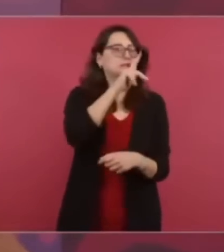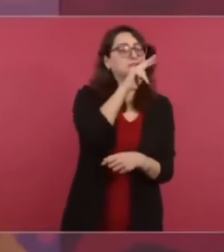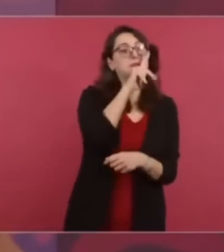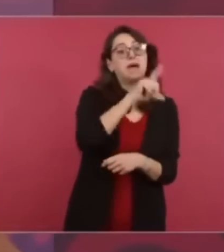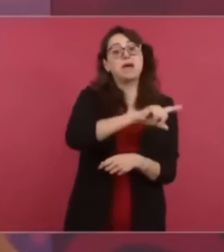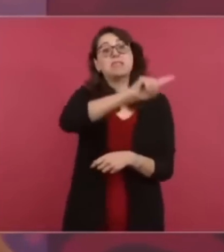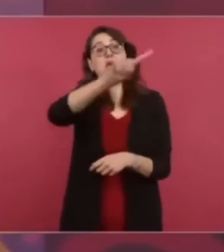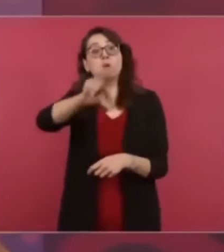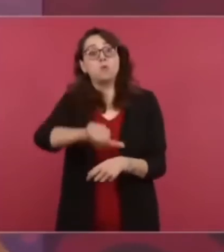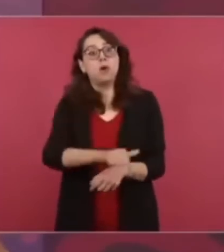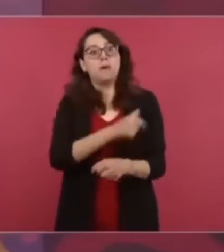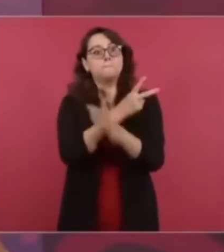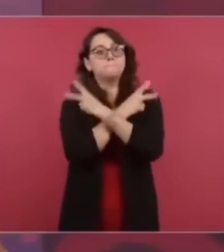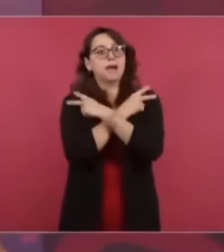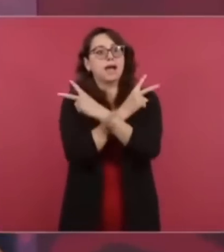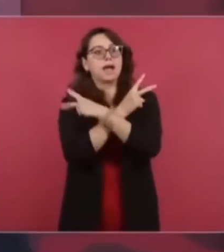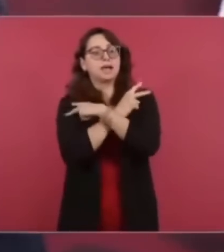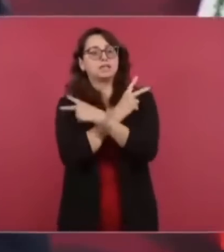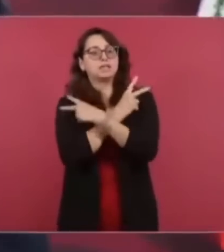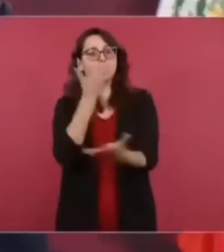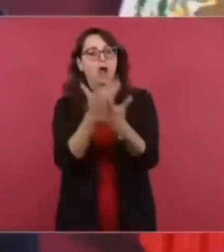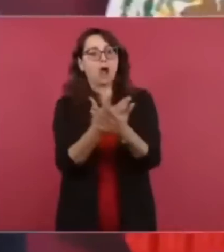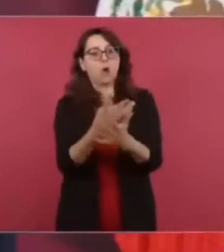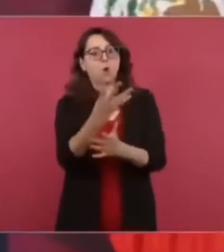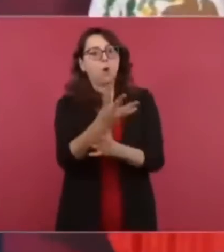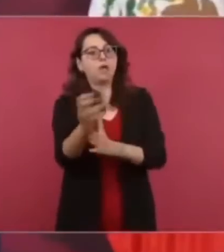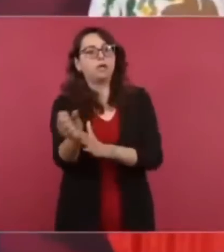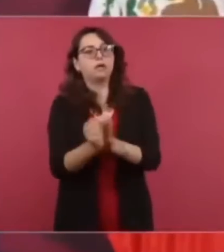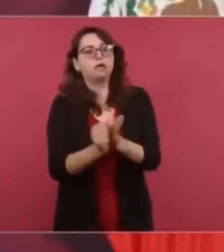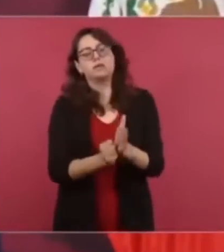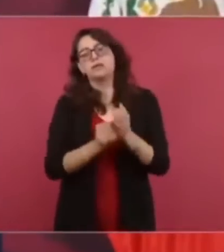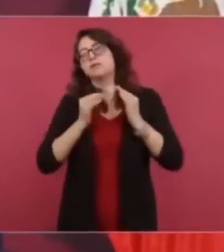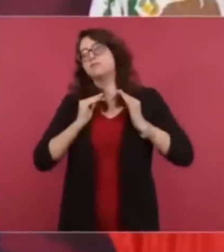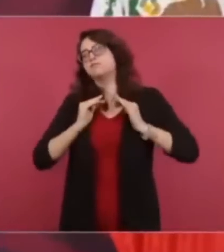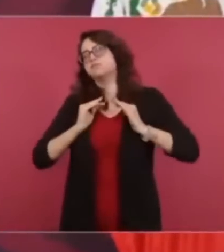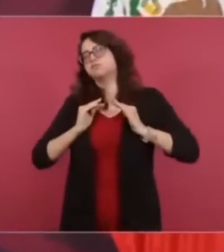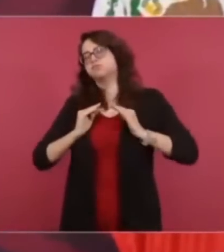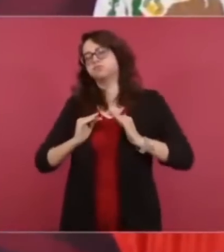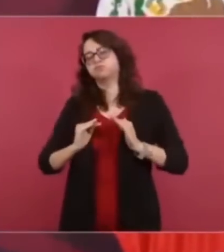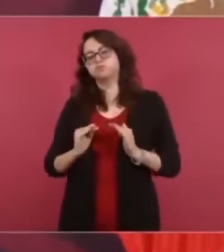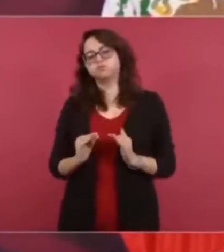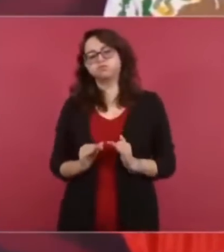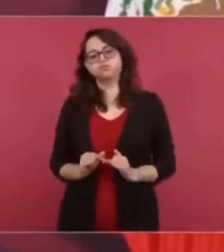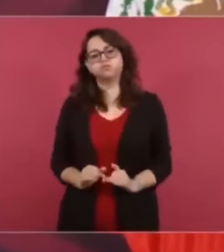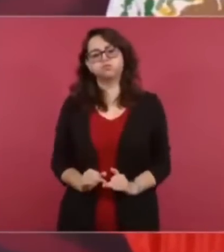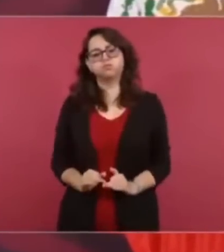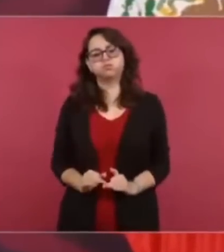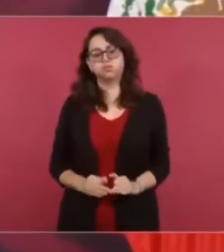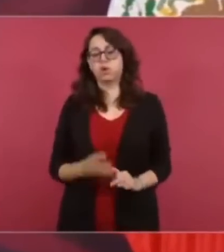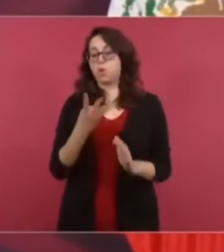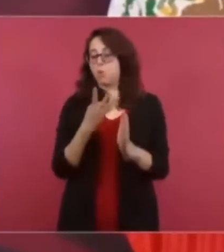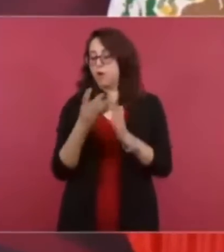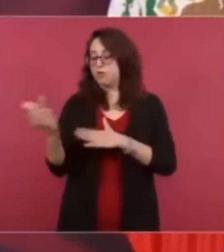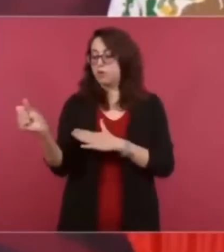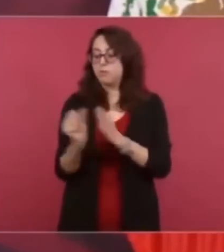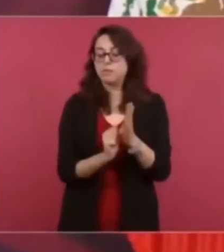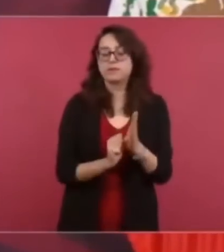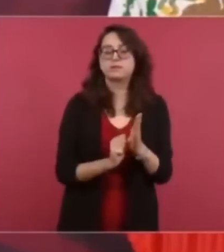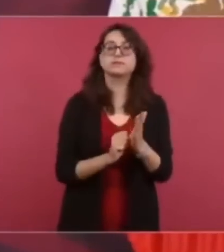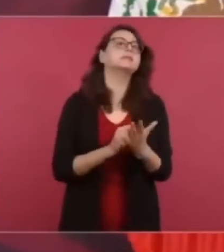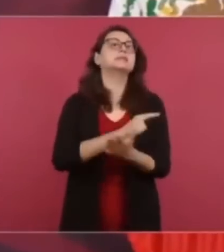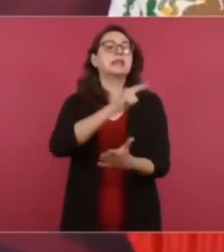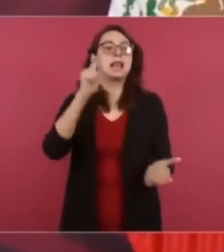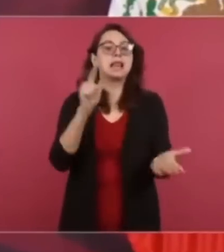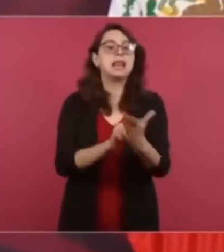Entonces, ya no había el riesgo de que presentaran una iniciativa de ley o